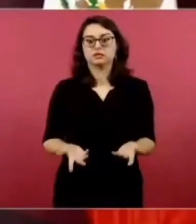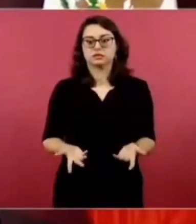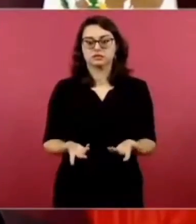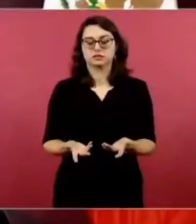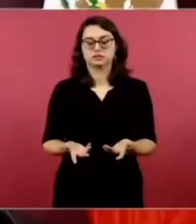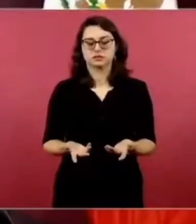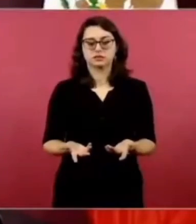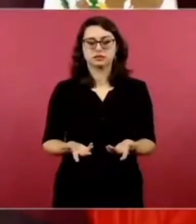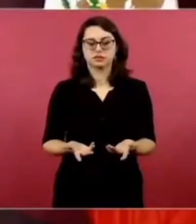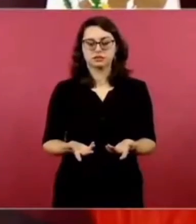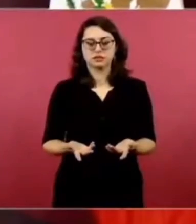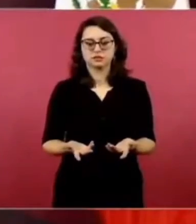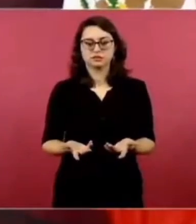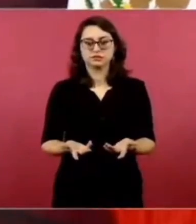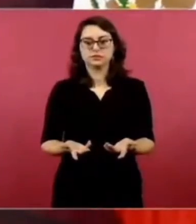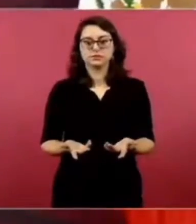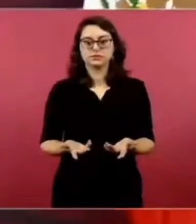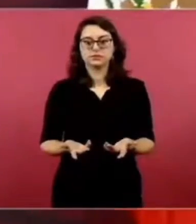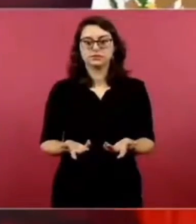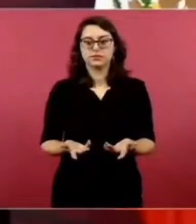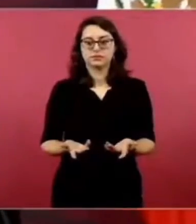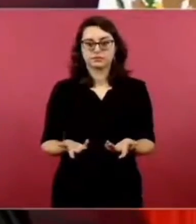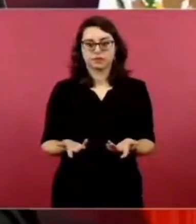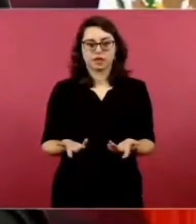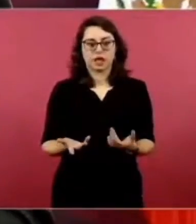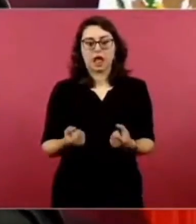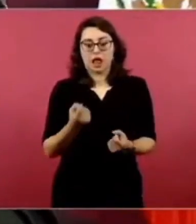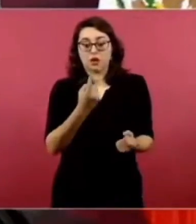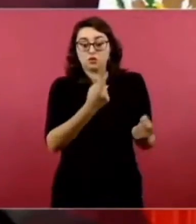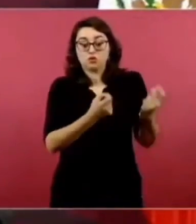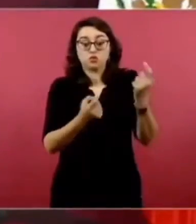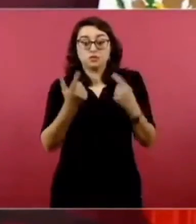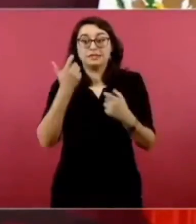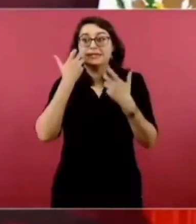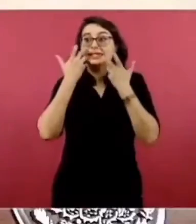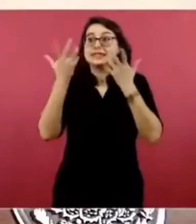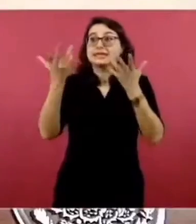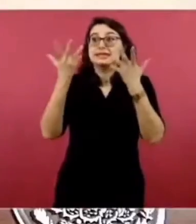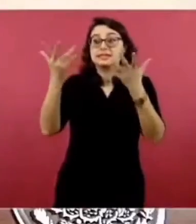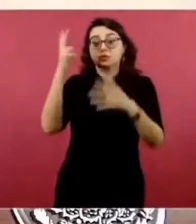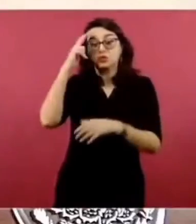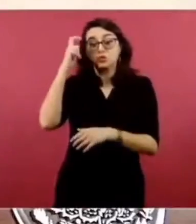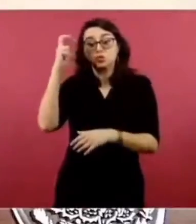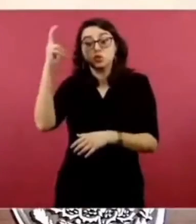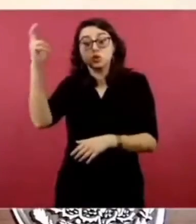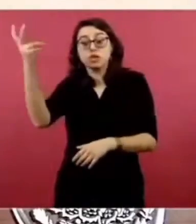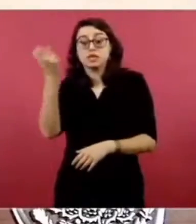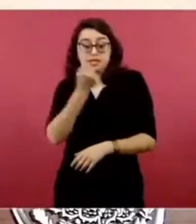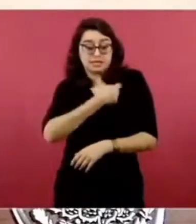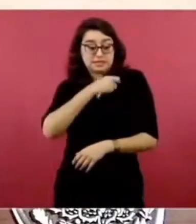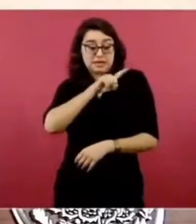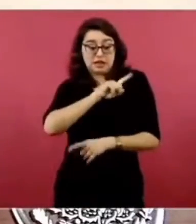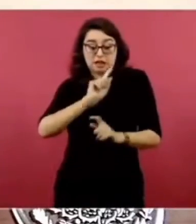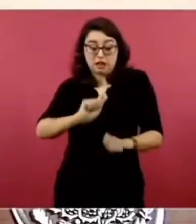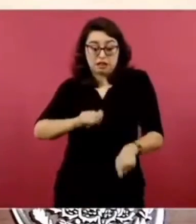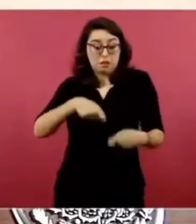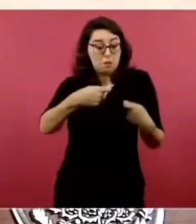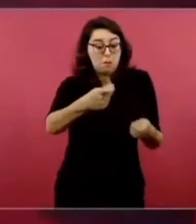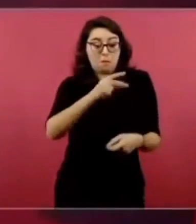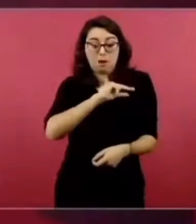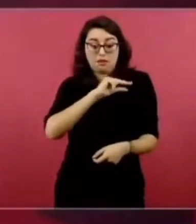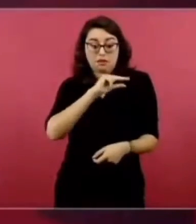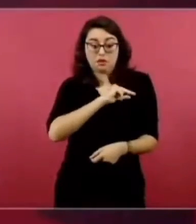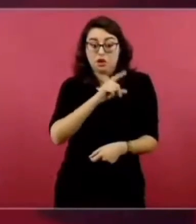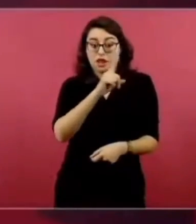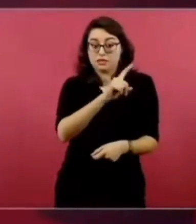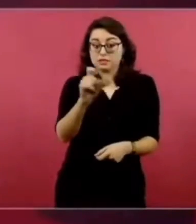porque hay quienes tienen que se privatice la salud y eso también ya quedó atrás